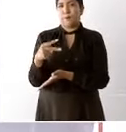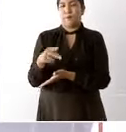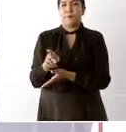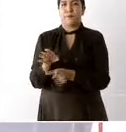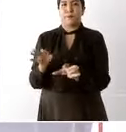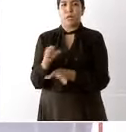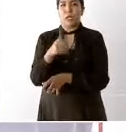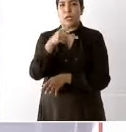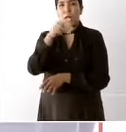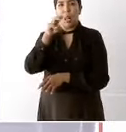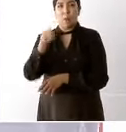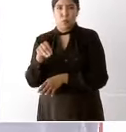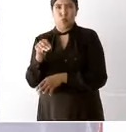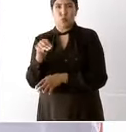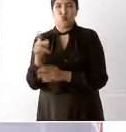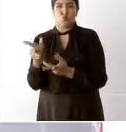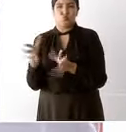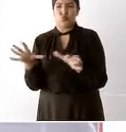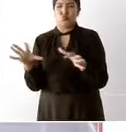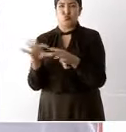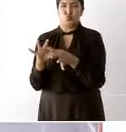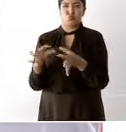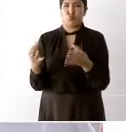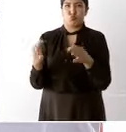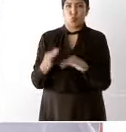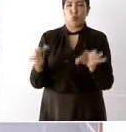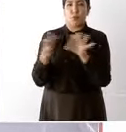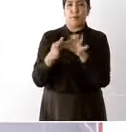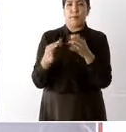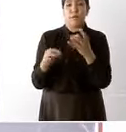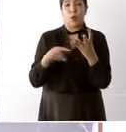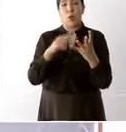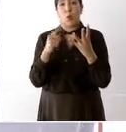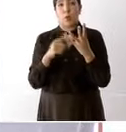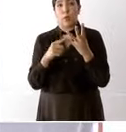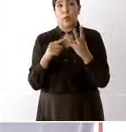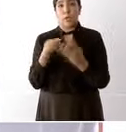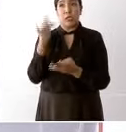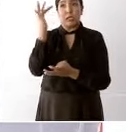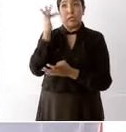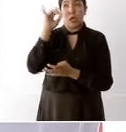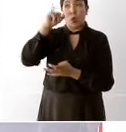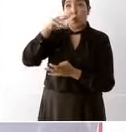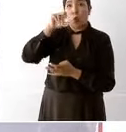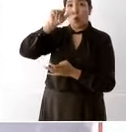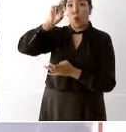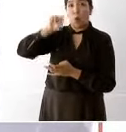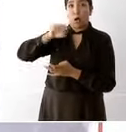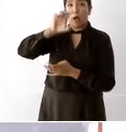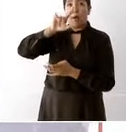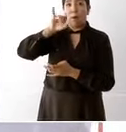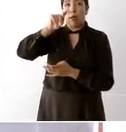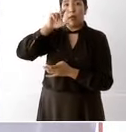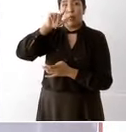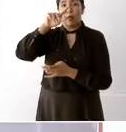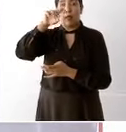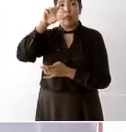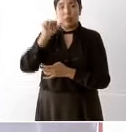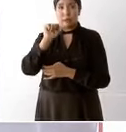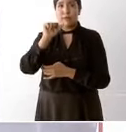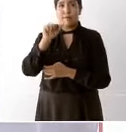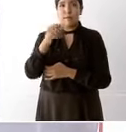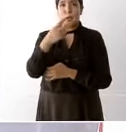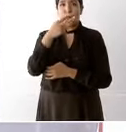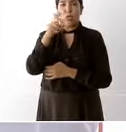Parque Industrial de San Juan Evangelista cuenta con 563 hectáreas y se caracteriza por 2 kilómetros de frente